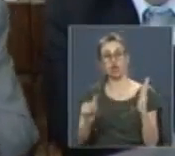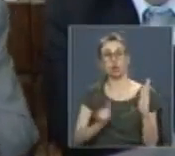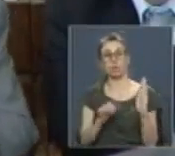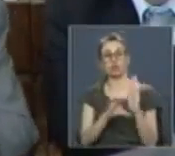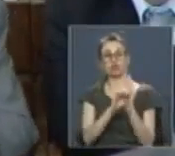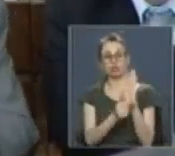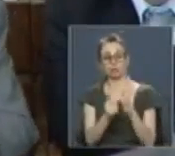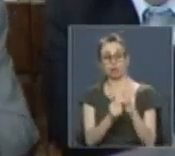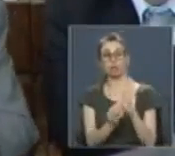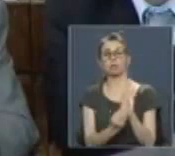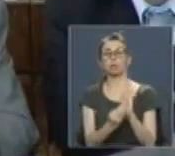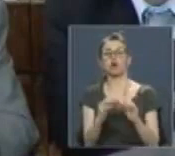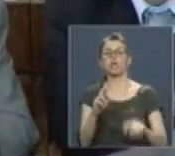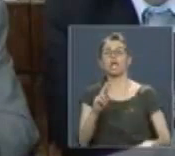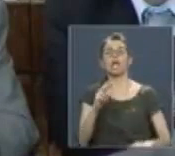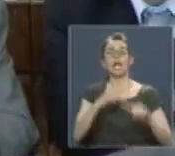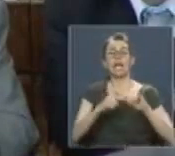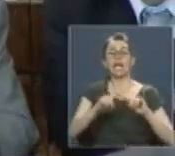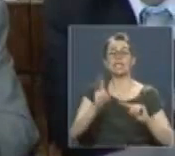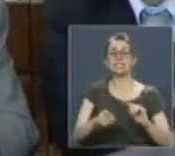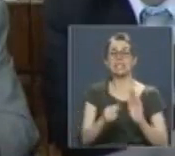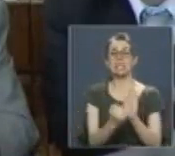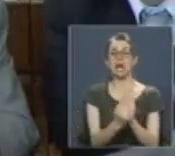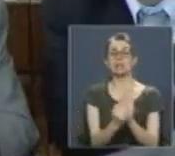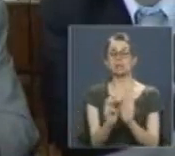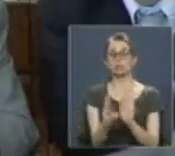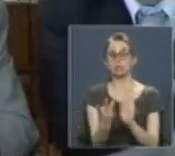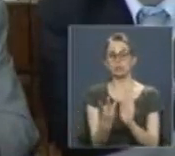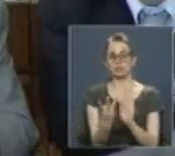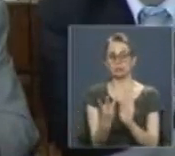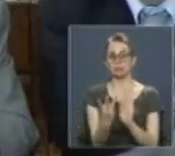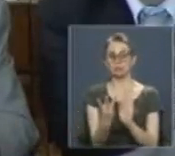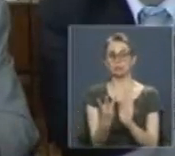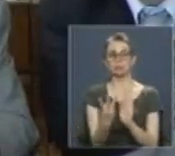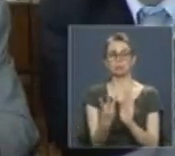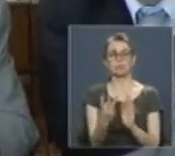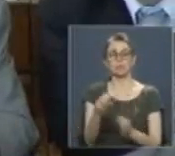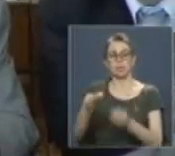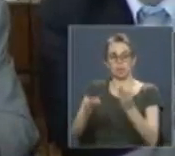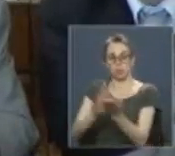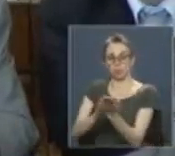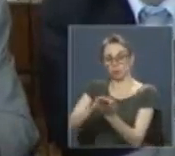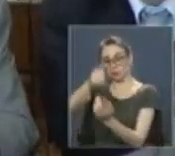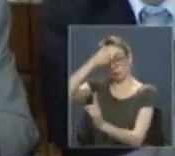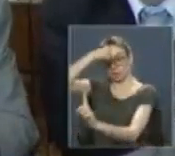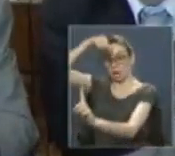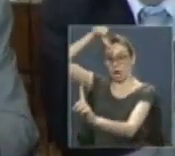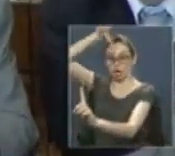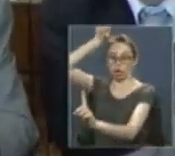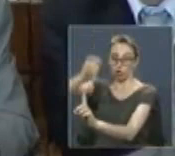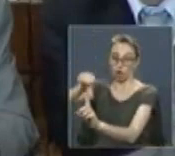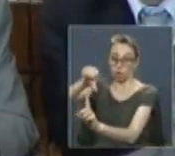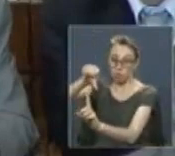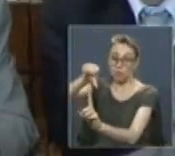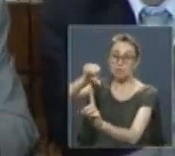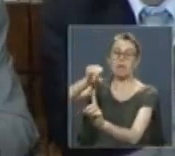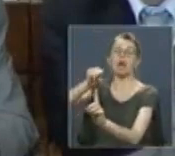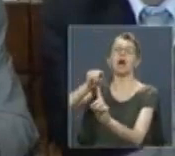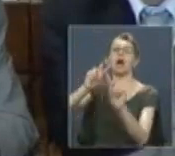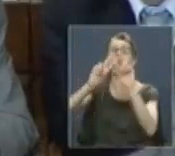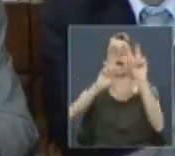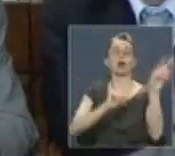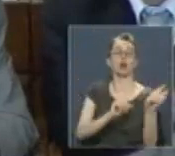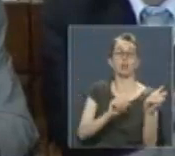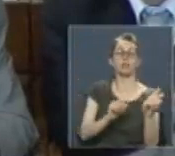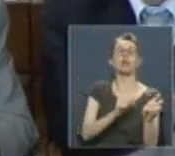relación con las exigencias establecidas en el artículo 3 en torno a que la sentencia condenatoria haya consignado, abre comillas,